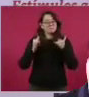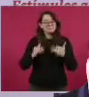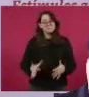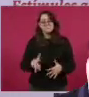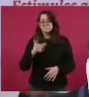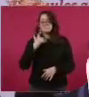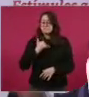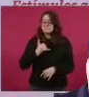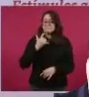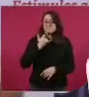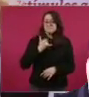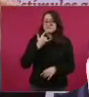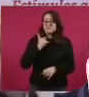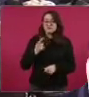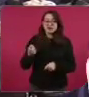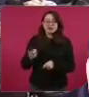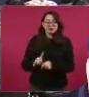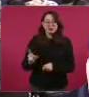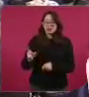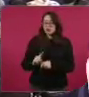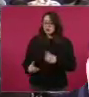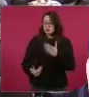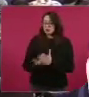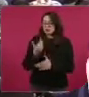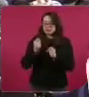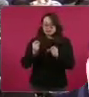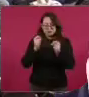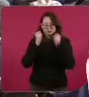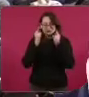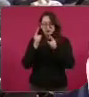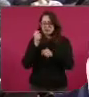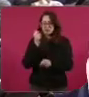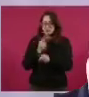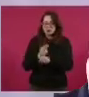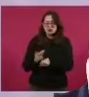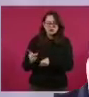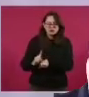difícil. Todos los días desde temprano estoy dedicado a ese sueño.